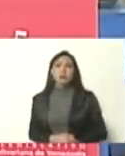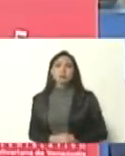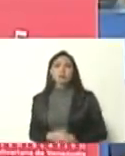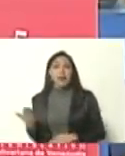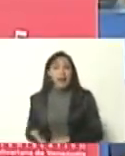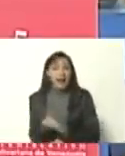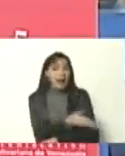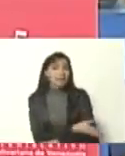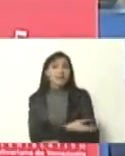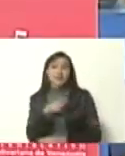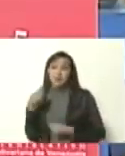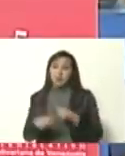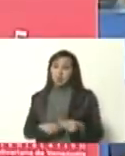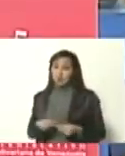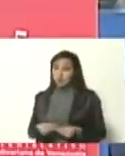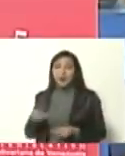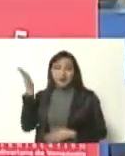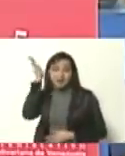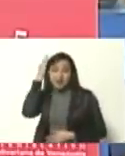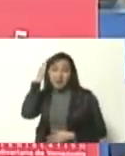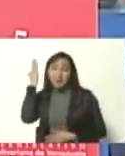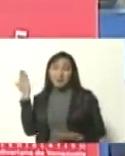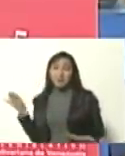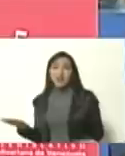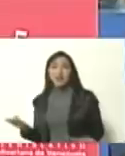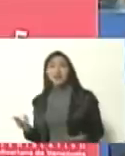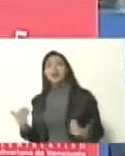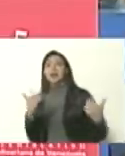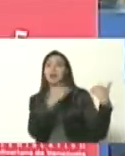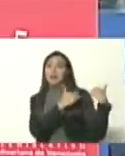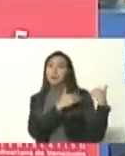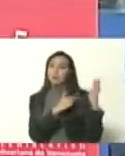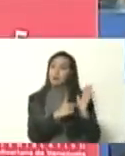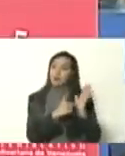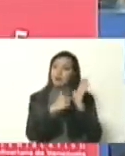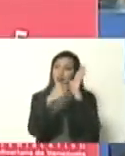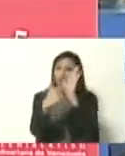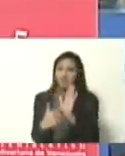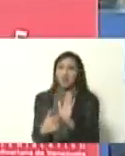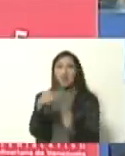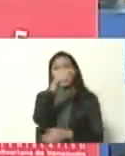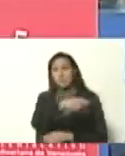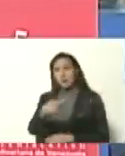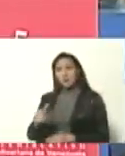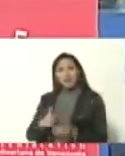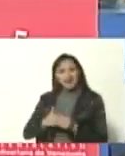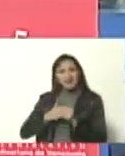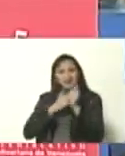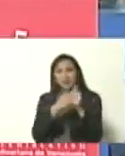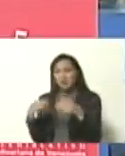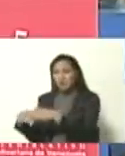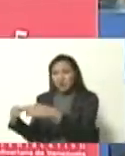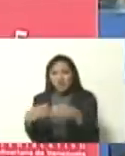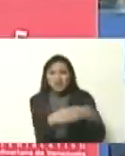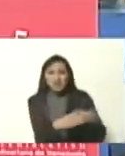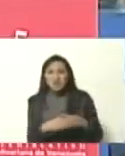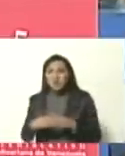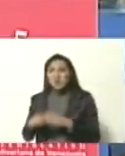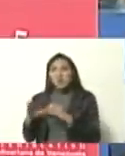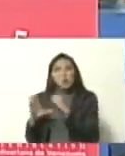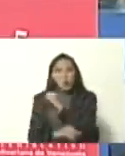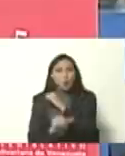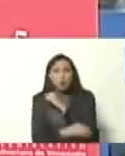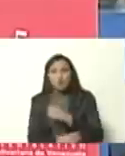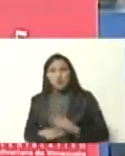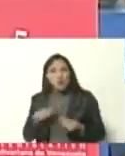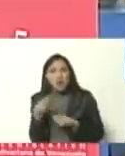hechos ocurrieran. Se señaló las responsabilidades de los que fungían de jefe. Se señaló la existencia